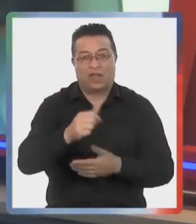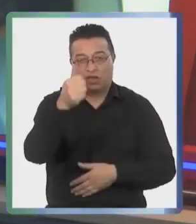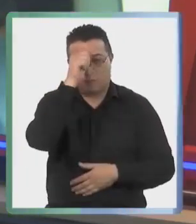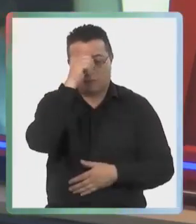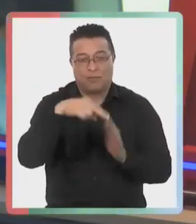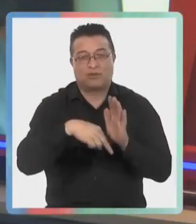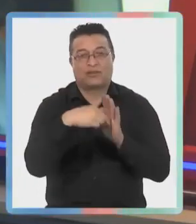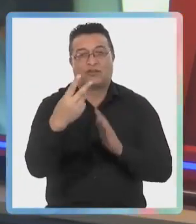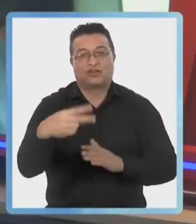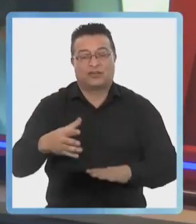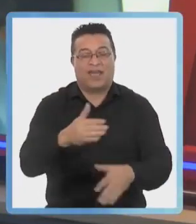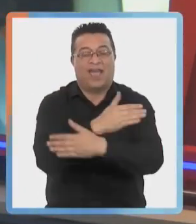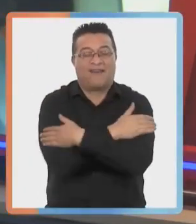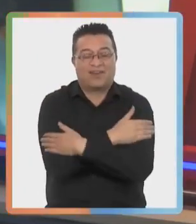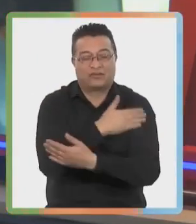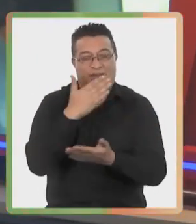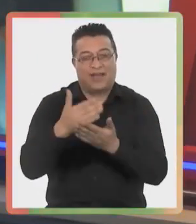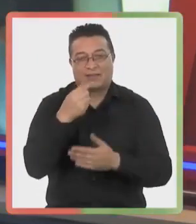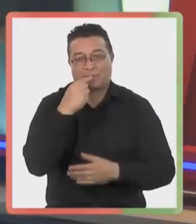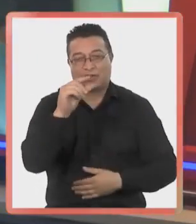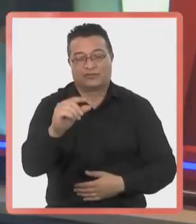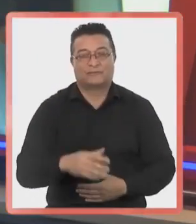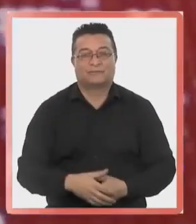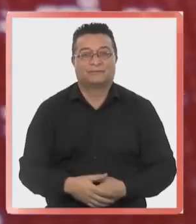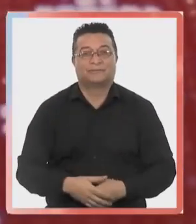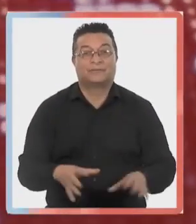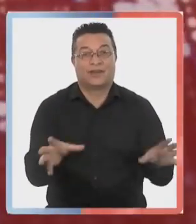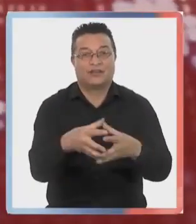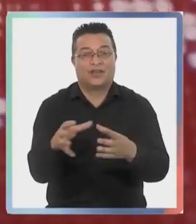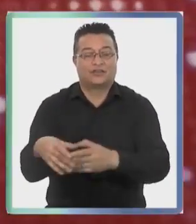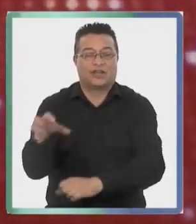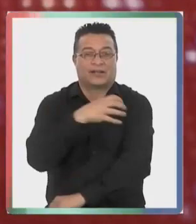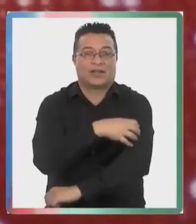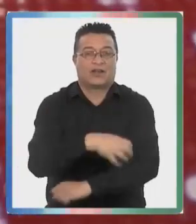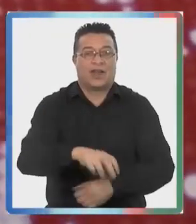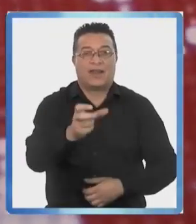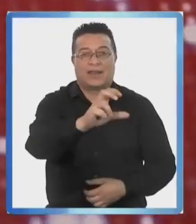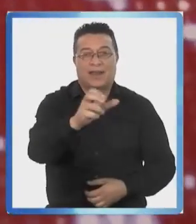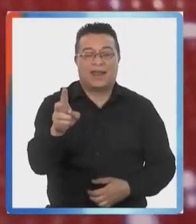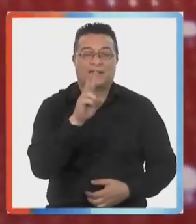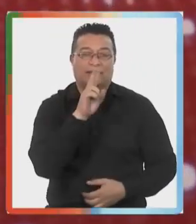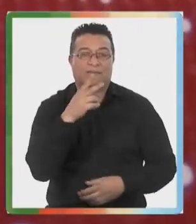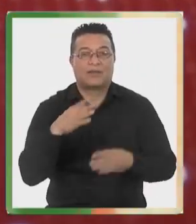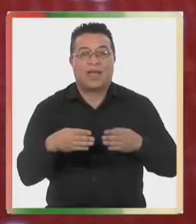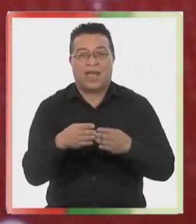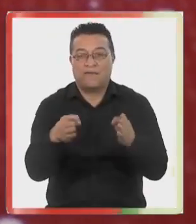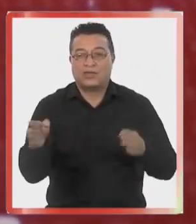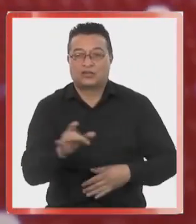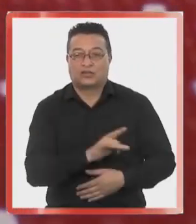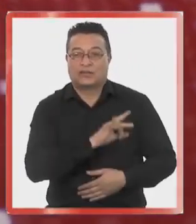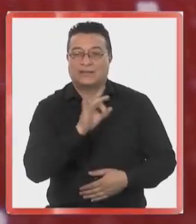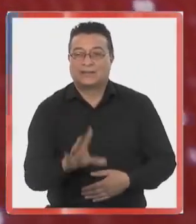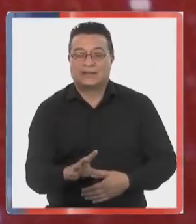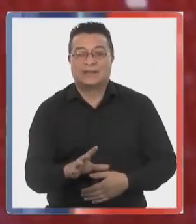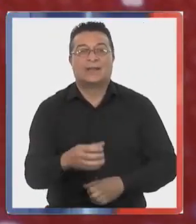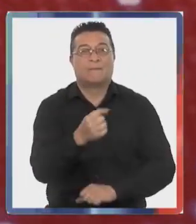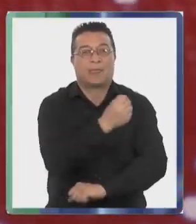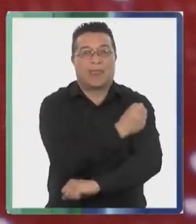de Portavoz Noticias. Un abrazo y hasta pronto. Asociación Regional de Canales de Televisión de Señal Abierta de